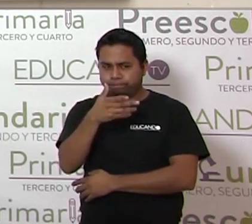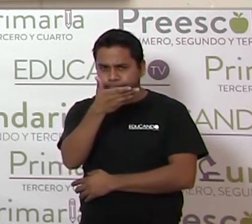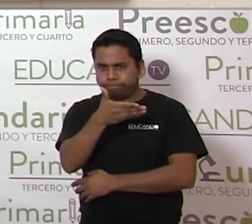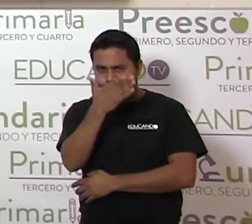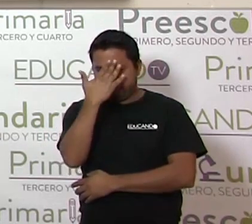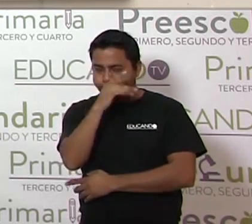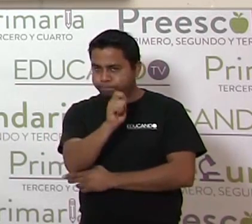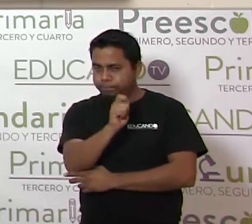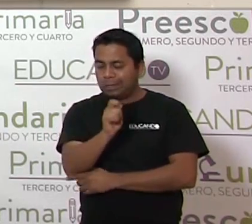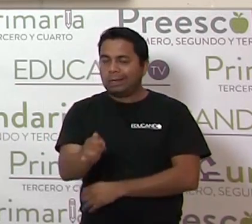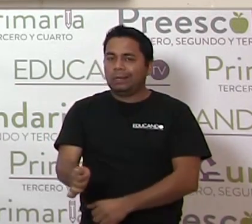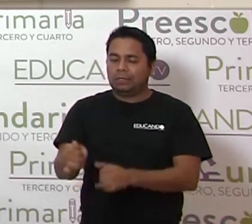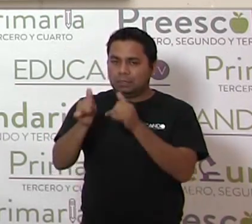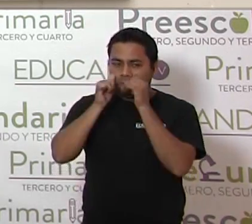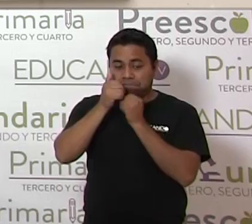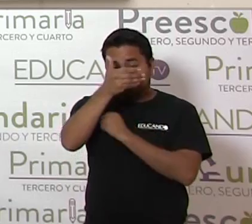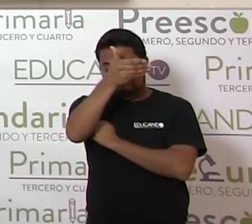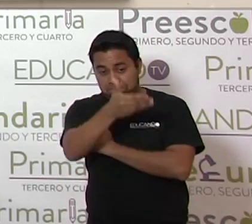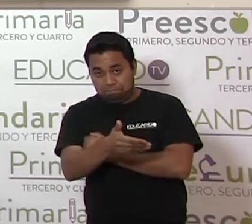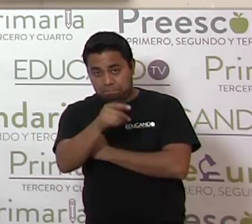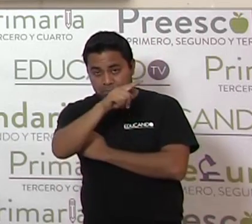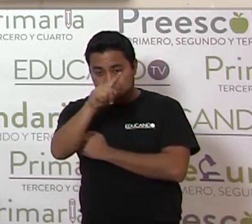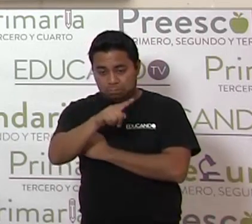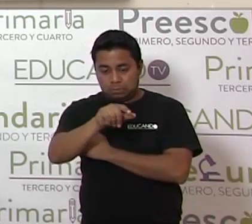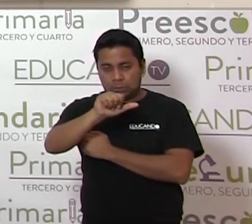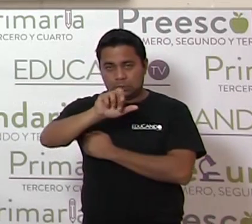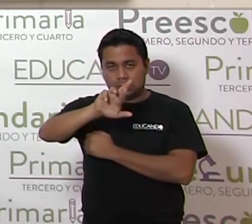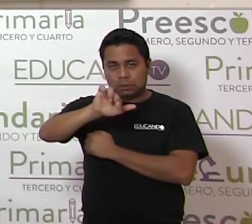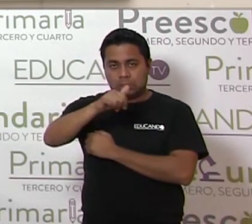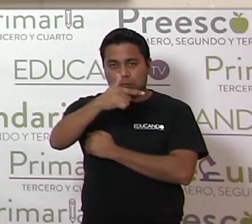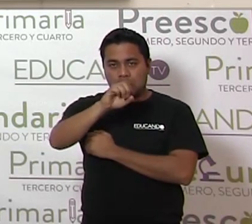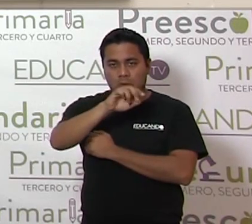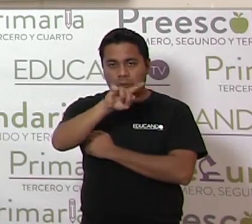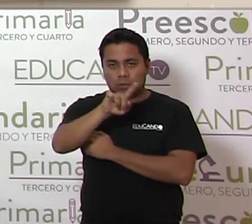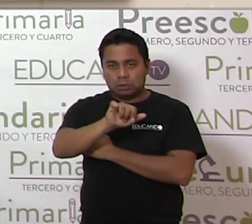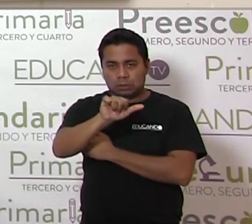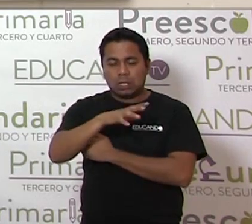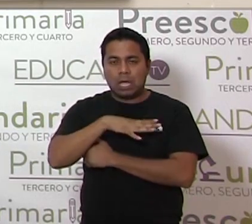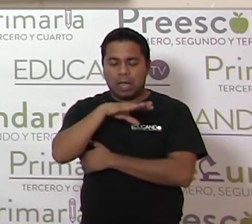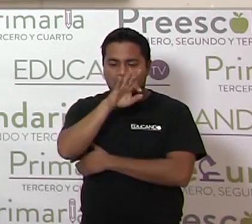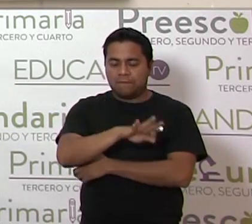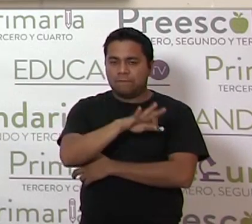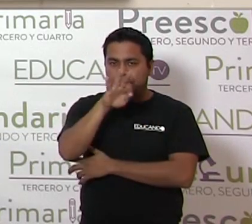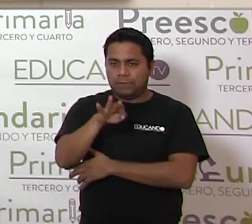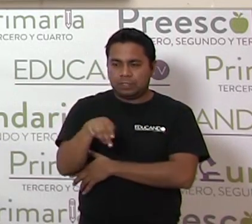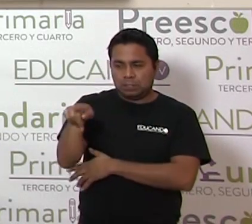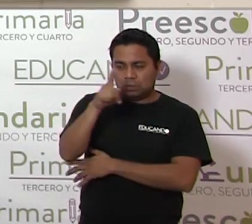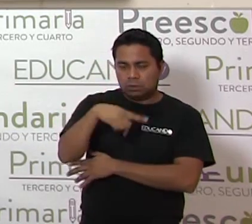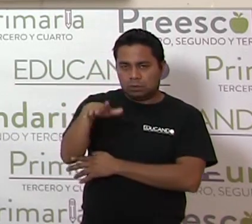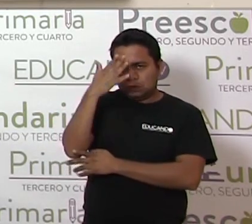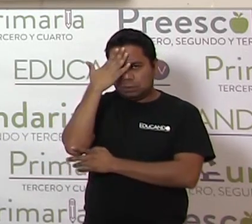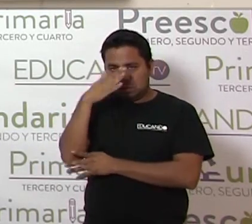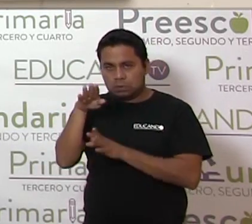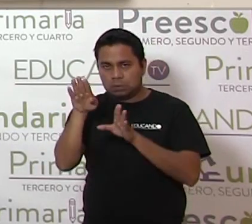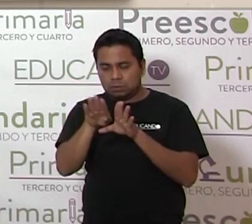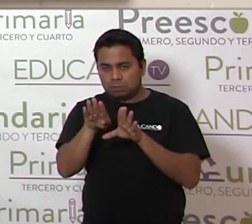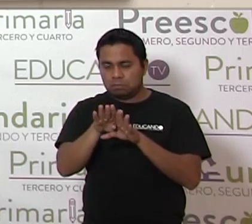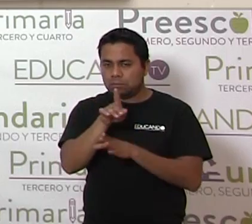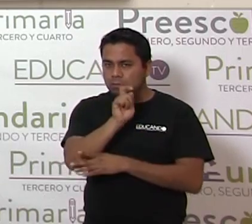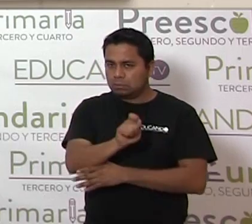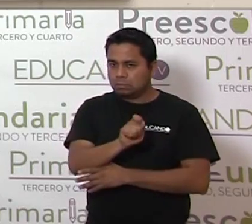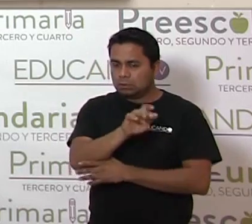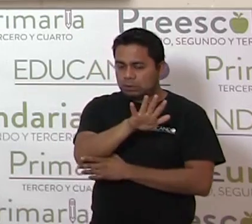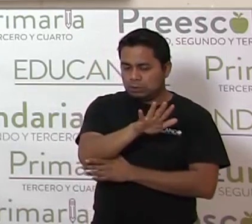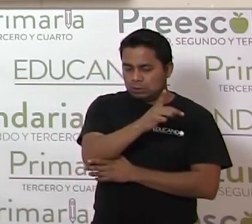atención, Ignacio Zaragoza, hay una fecha que nosotros conocemos como 5